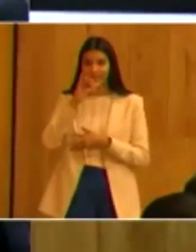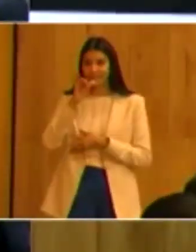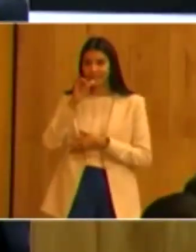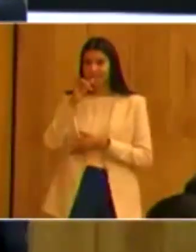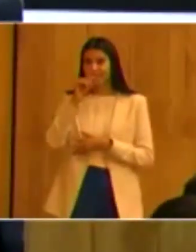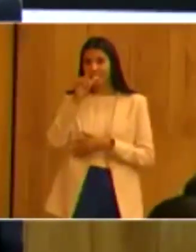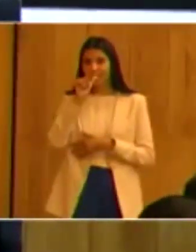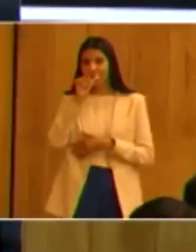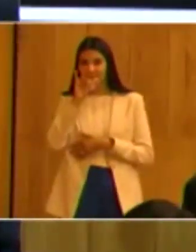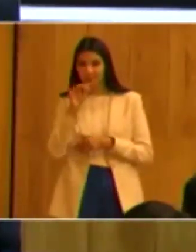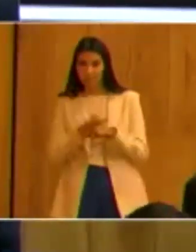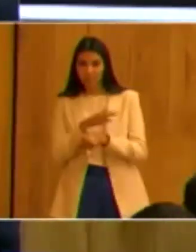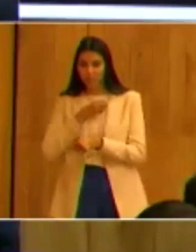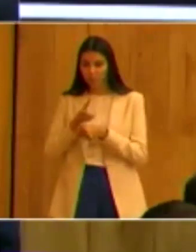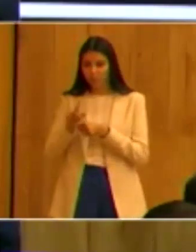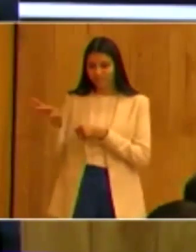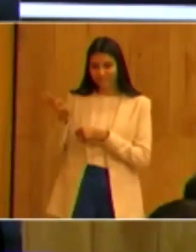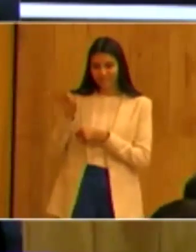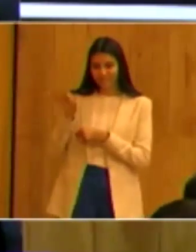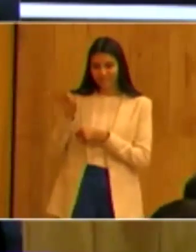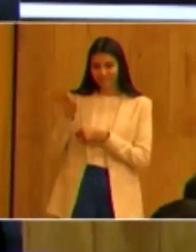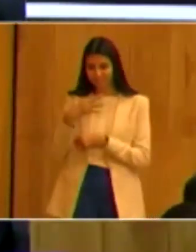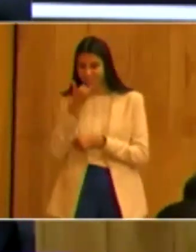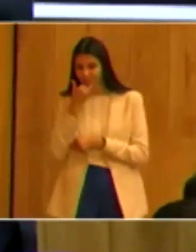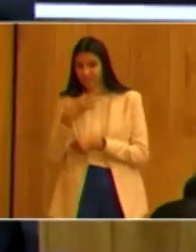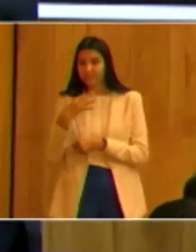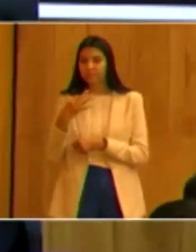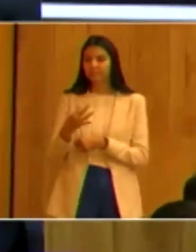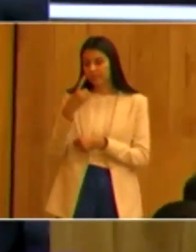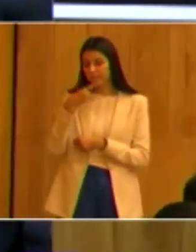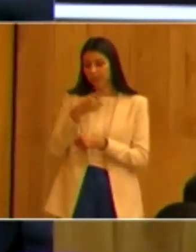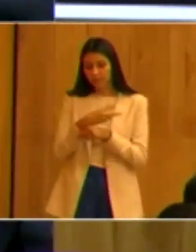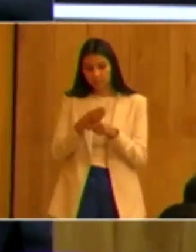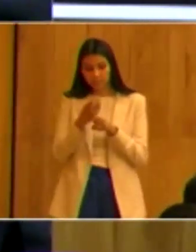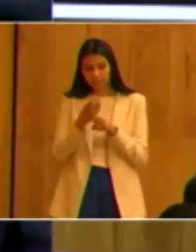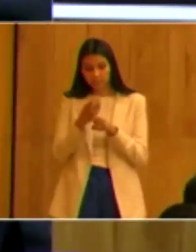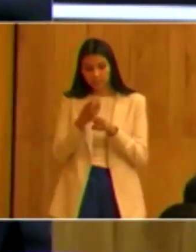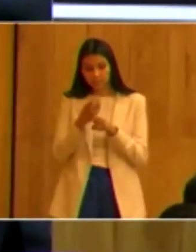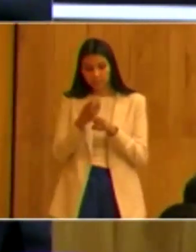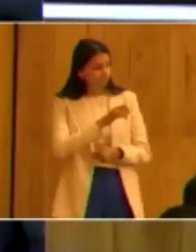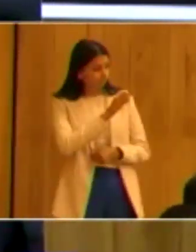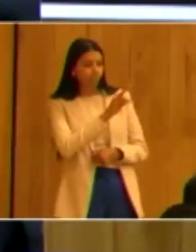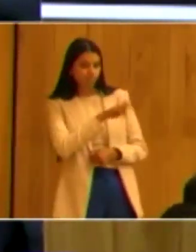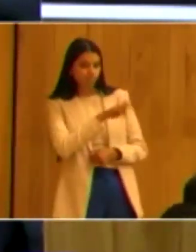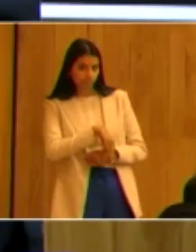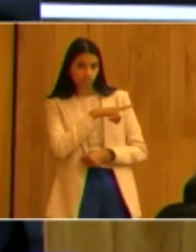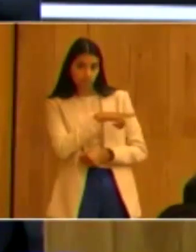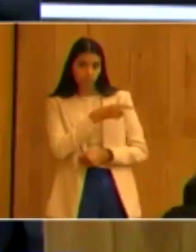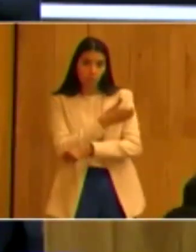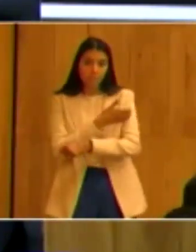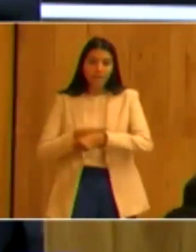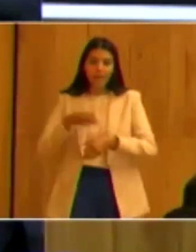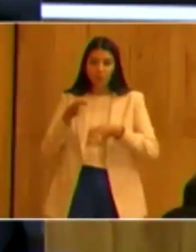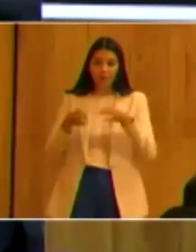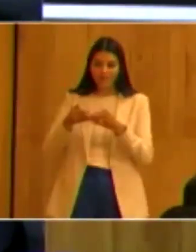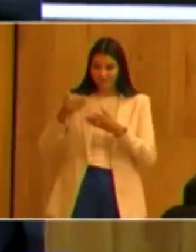oportunidad. Bueno, después de la muy acertada intervención de nuestra compañera jueza en